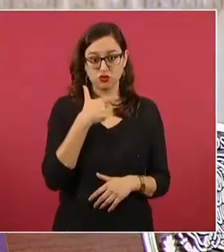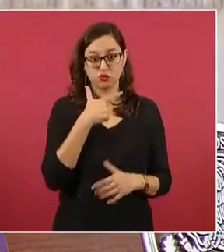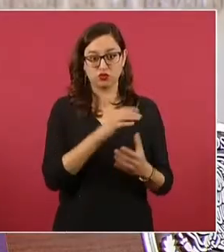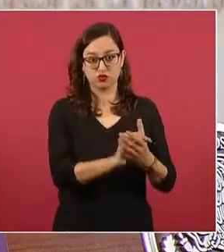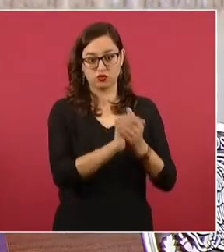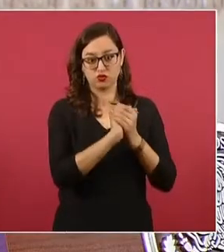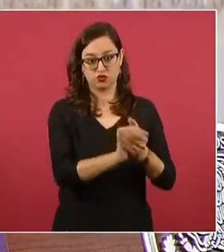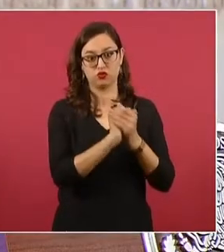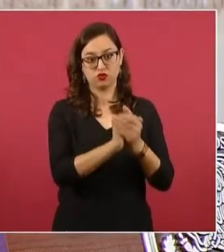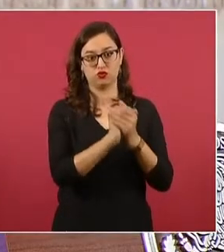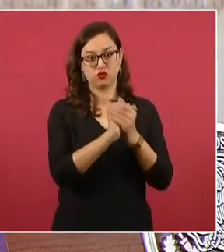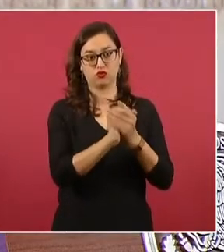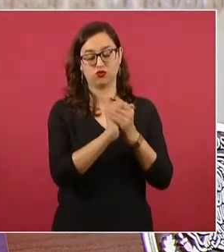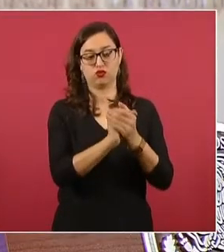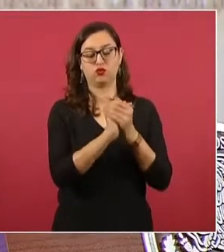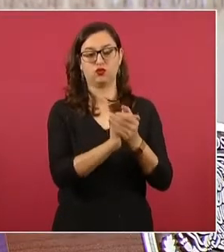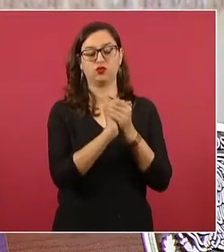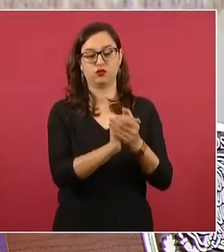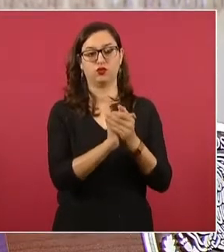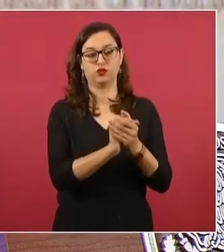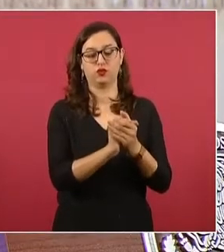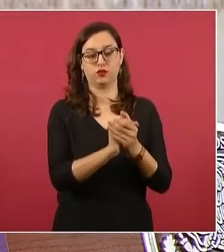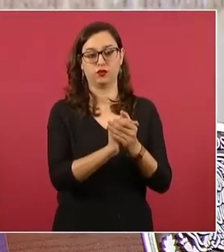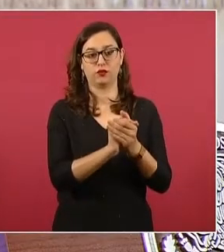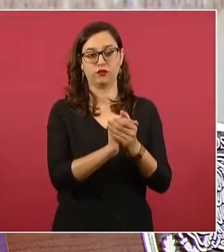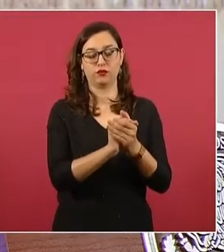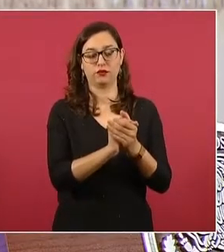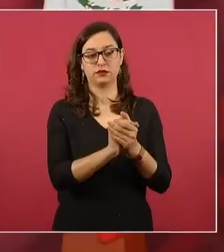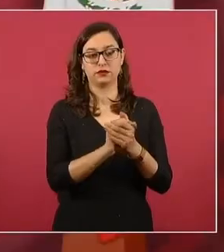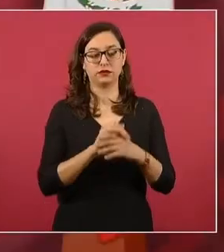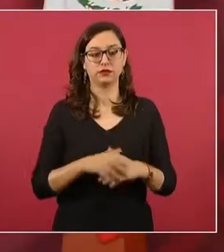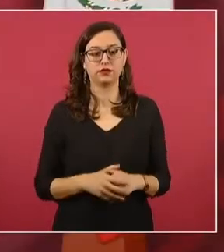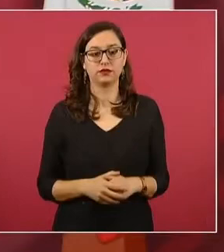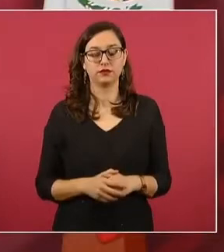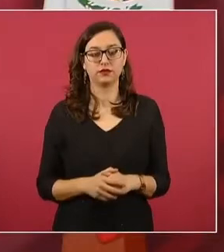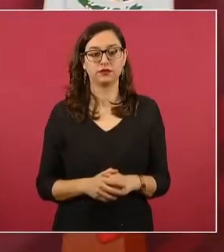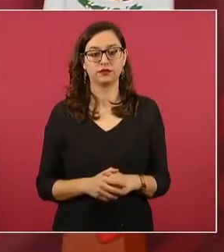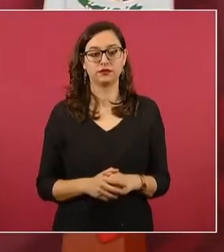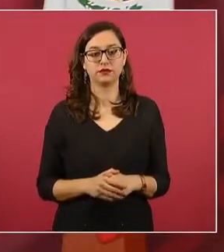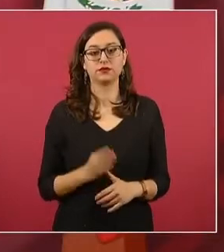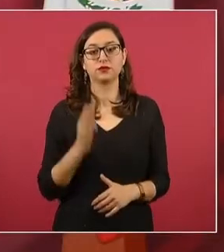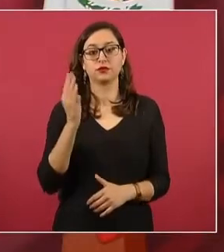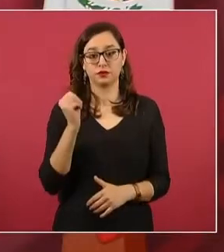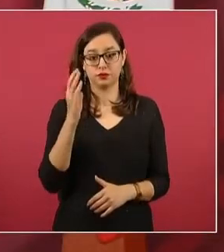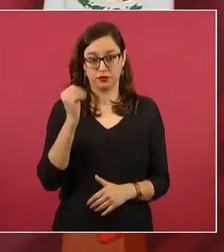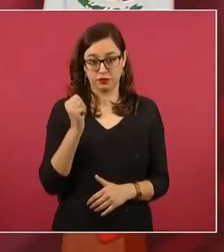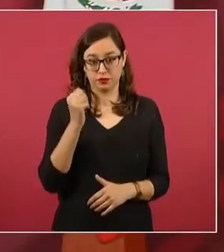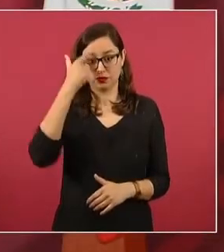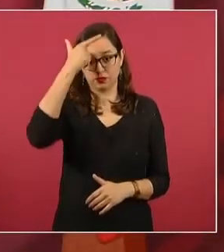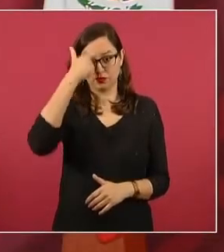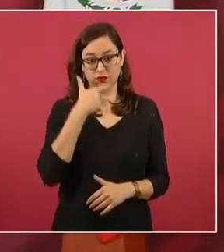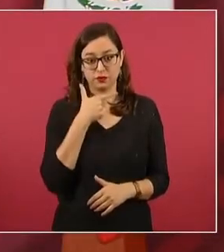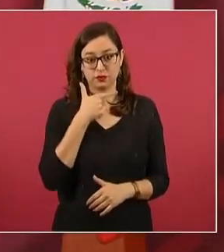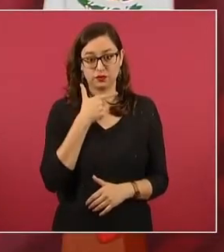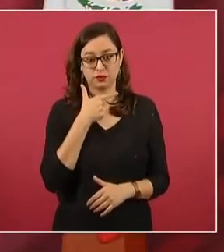es el sorteo del 15, a las 9